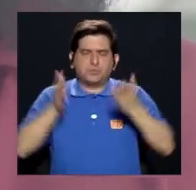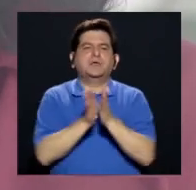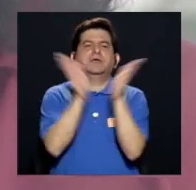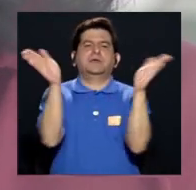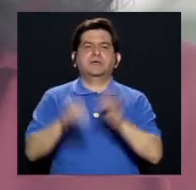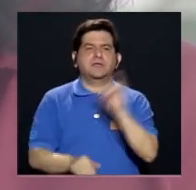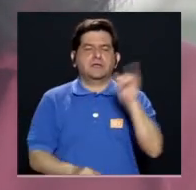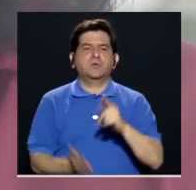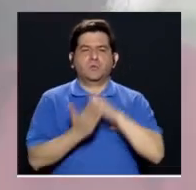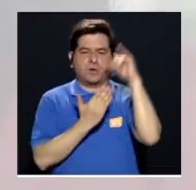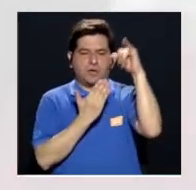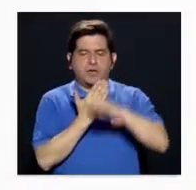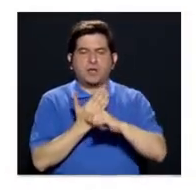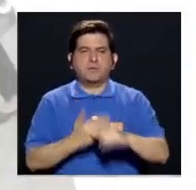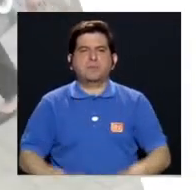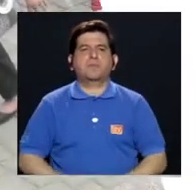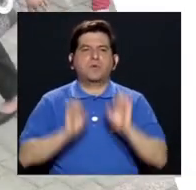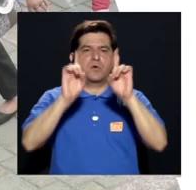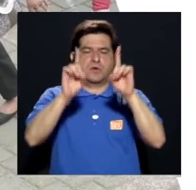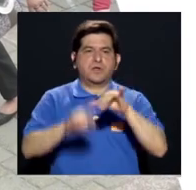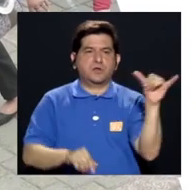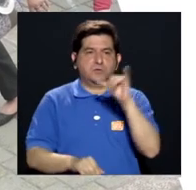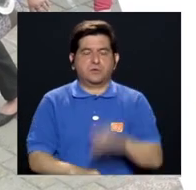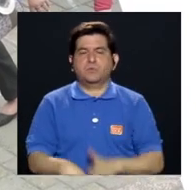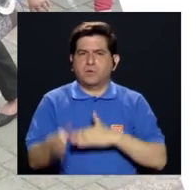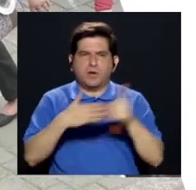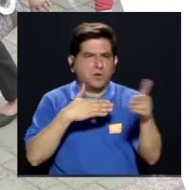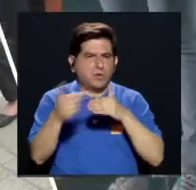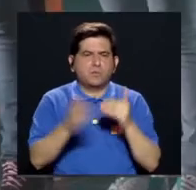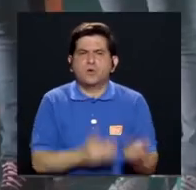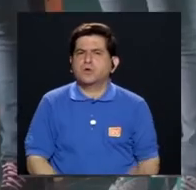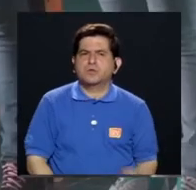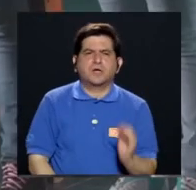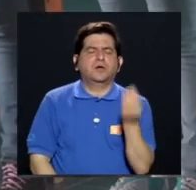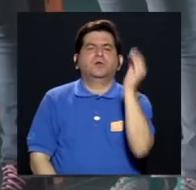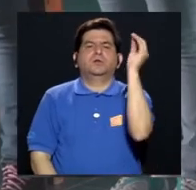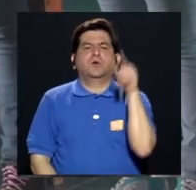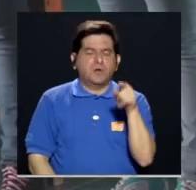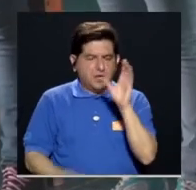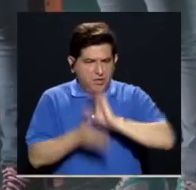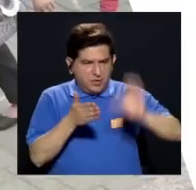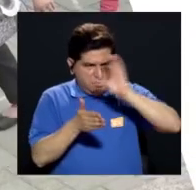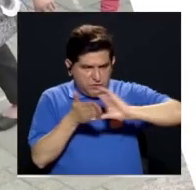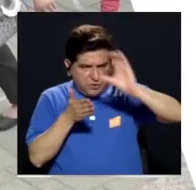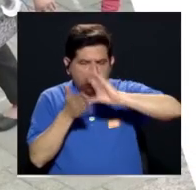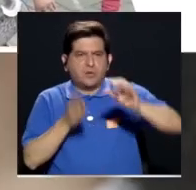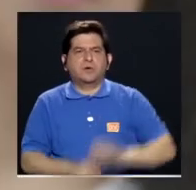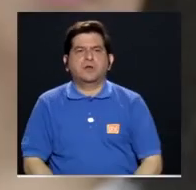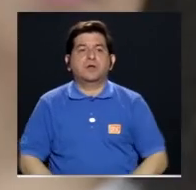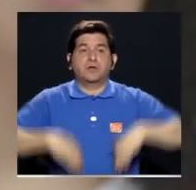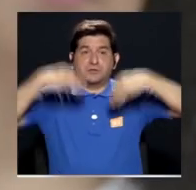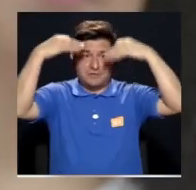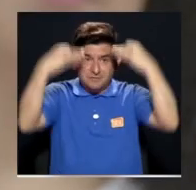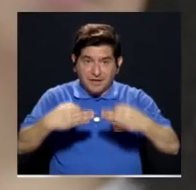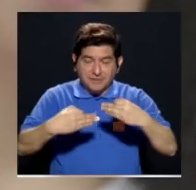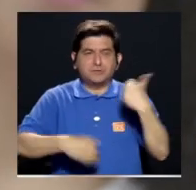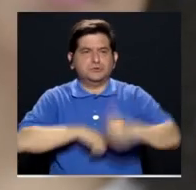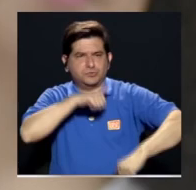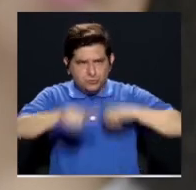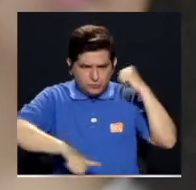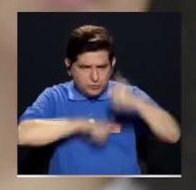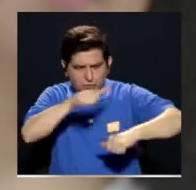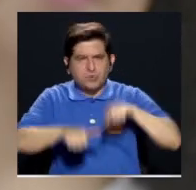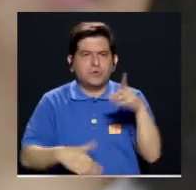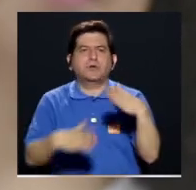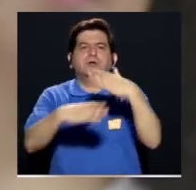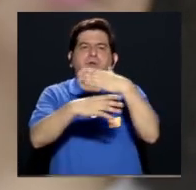general y también en su proyecto educativo. Y también que a pesar de estar muy jóvenes y estar todavía en el colegio, las decisiones y el esfuerzo